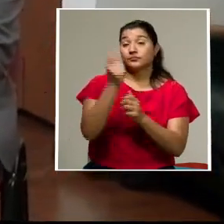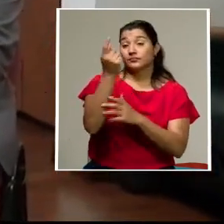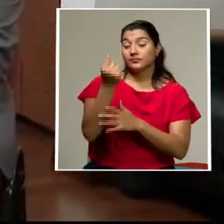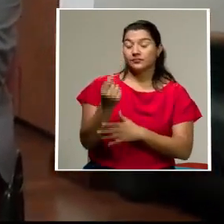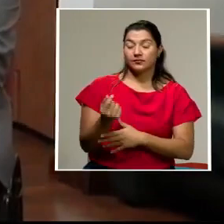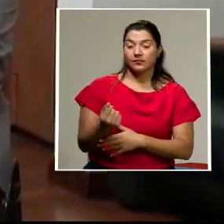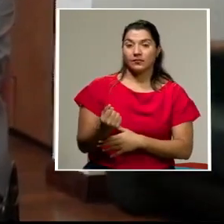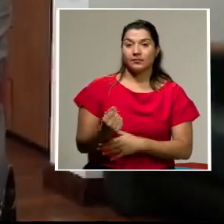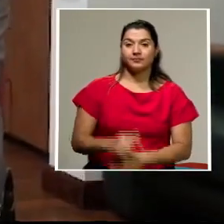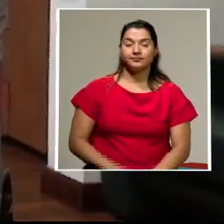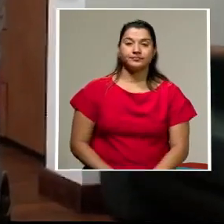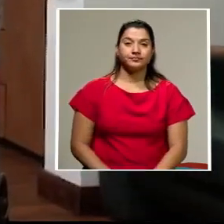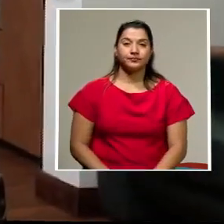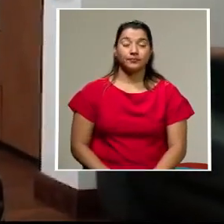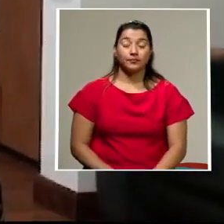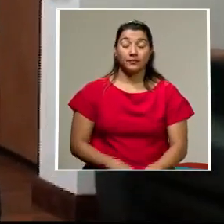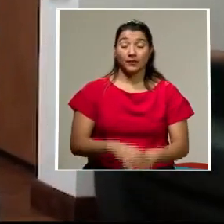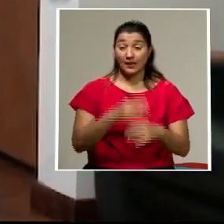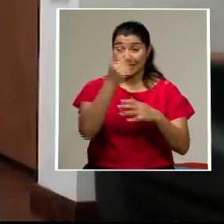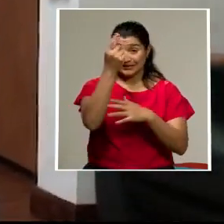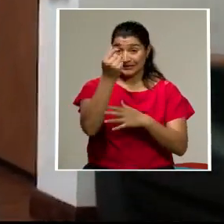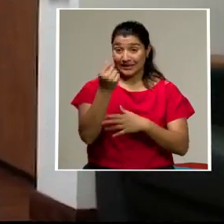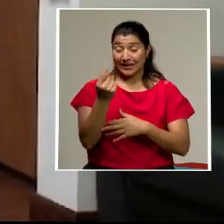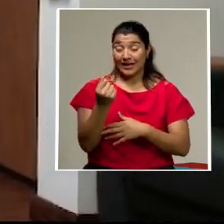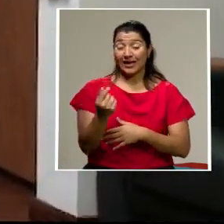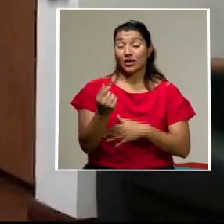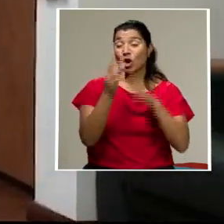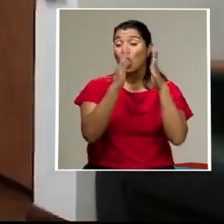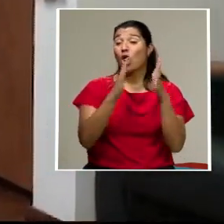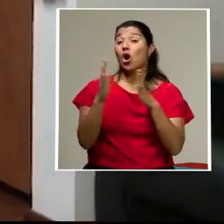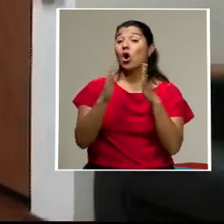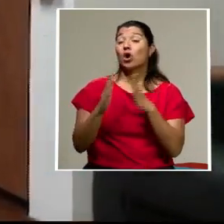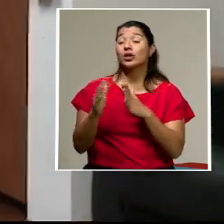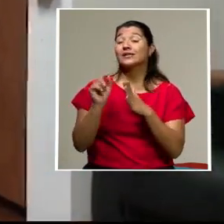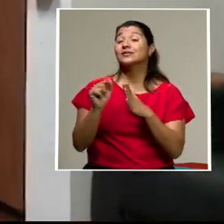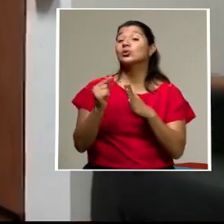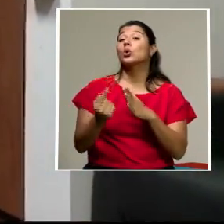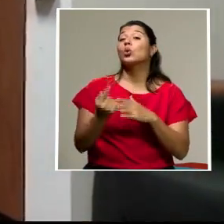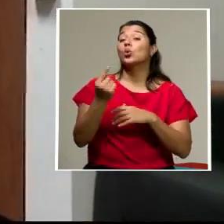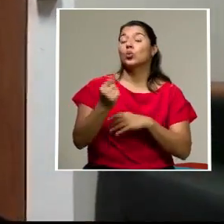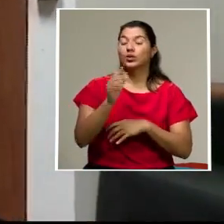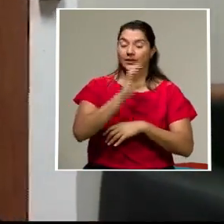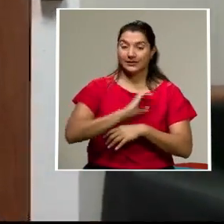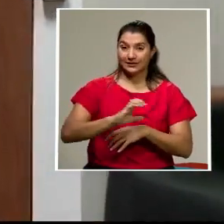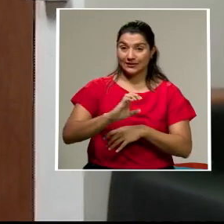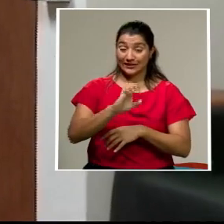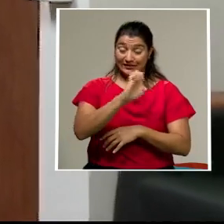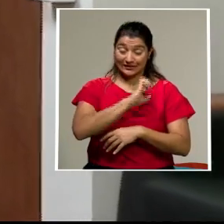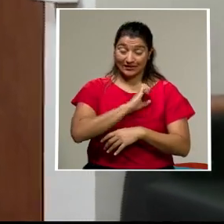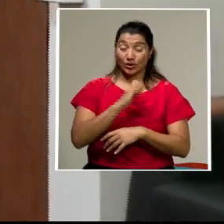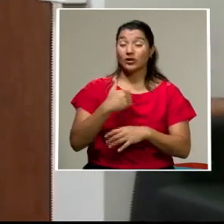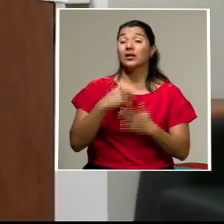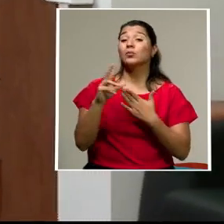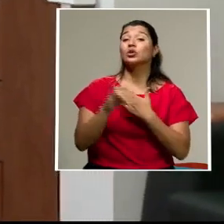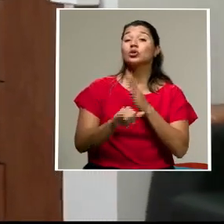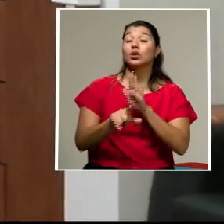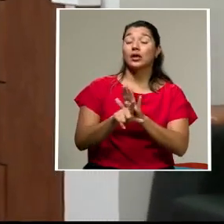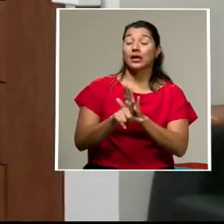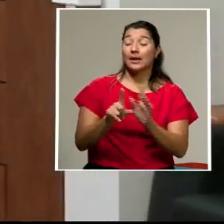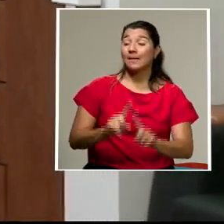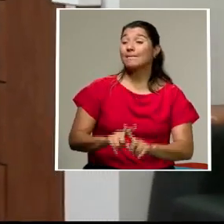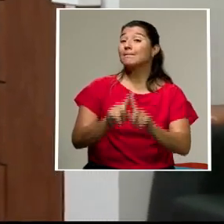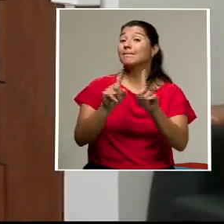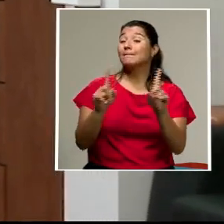universitario. El esquema salarial universitario es un componente de este proyecto de ley, pero lo que está por